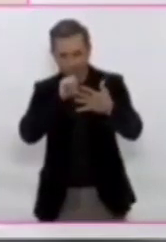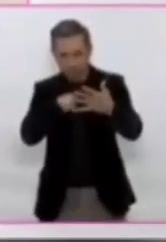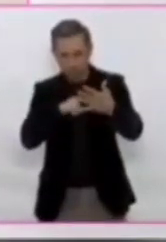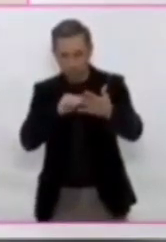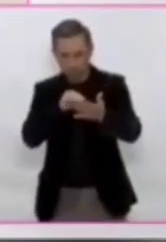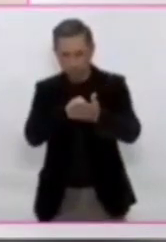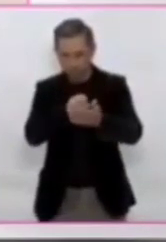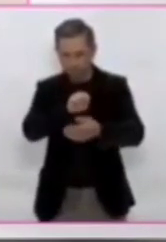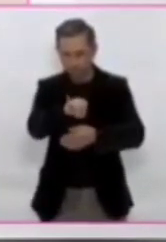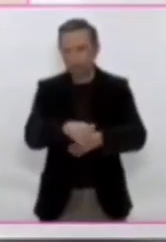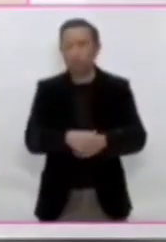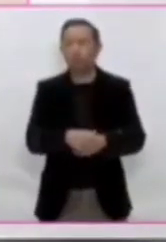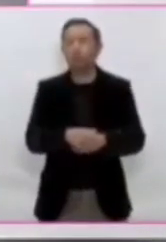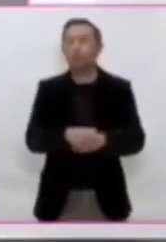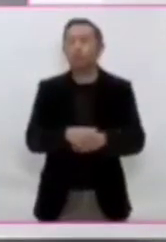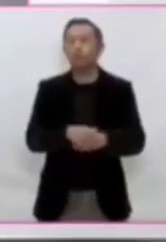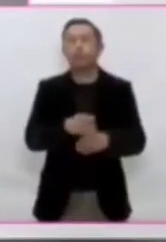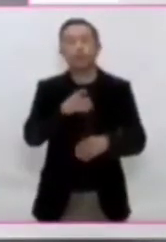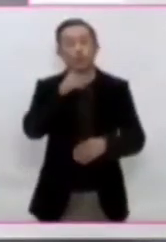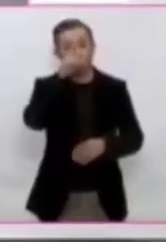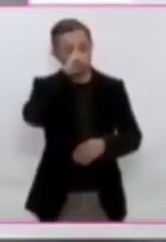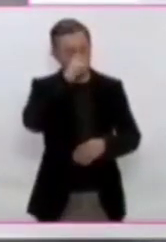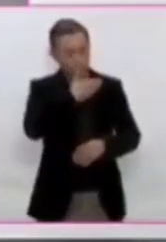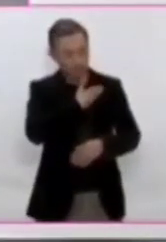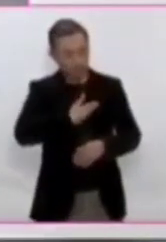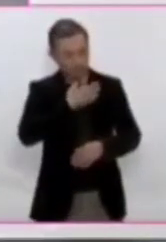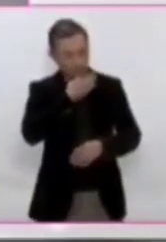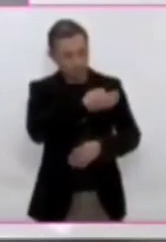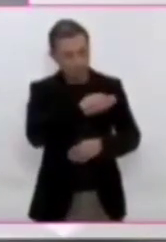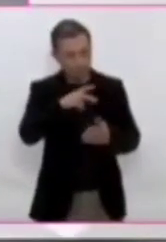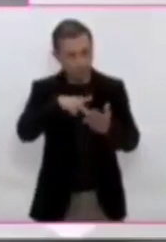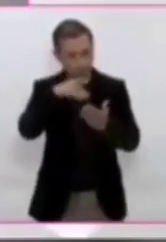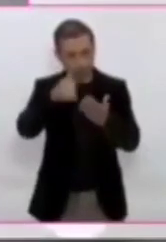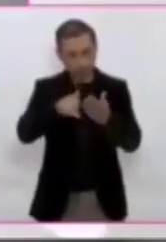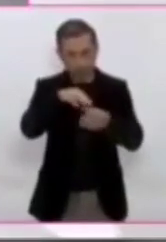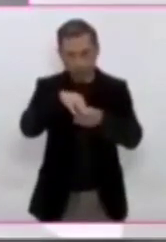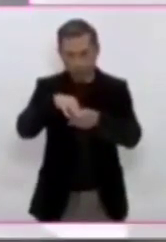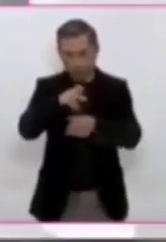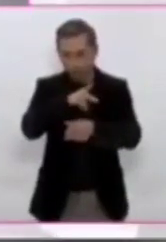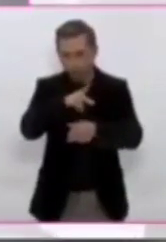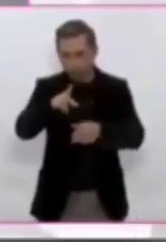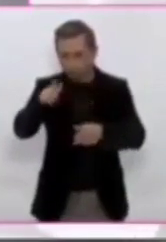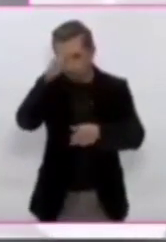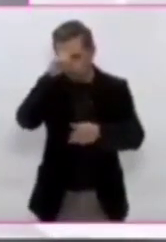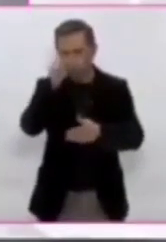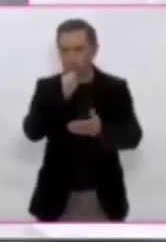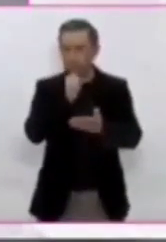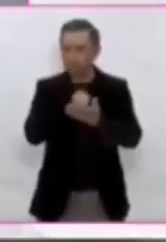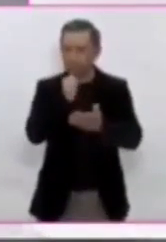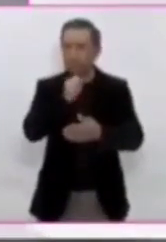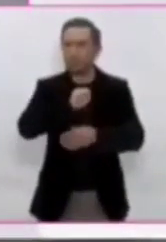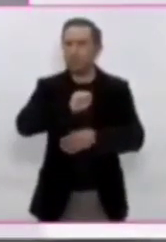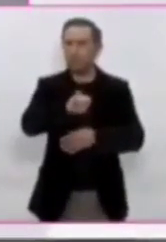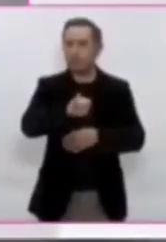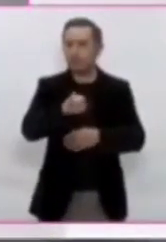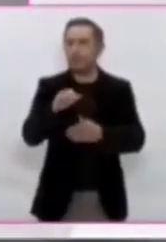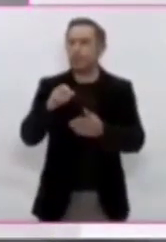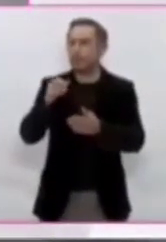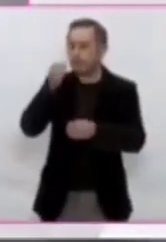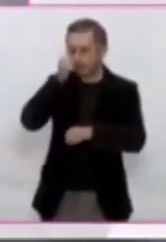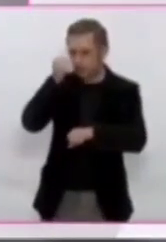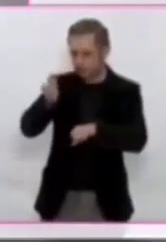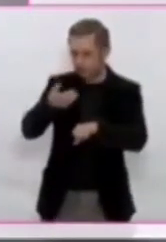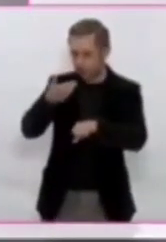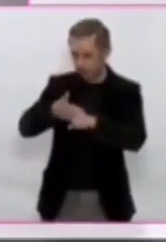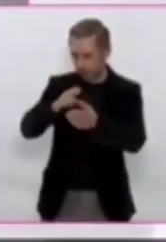El proyecto, señor consejero presidente, es aprobado por unanimidad. Gracias, secretario. Sírvase proceder a lo conducente